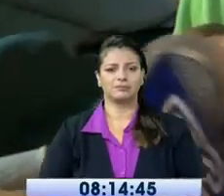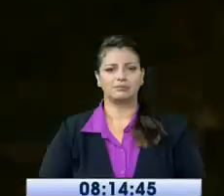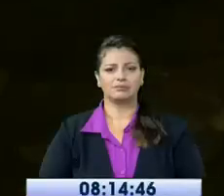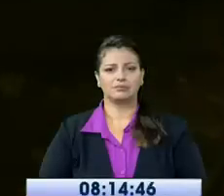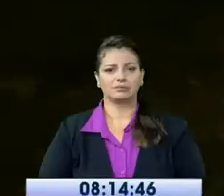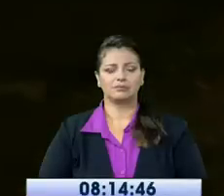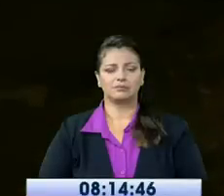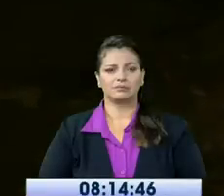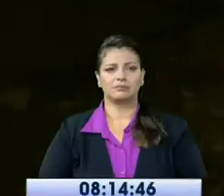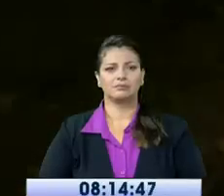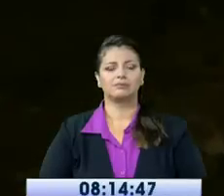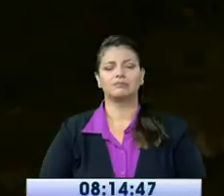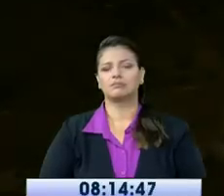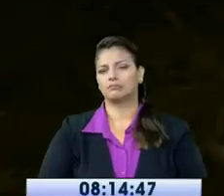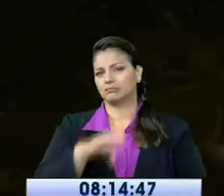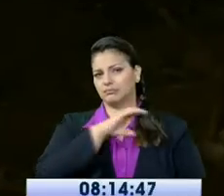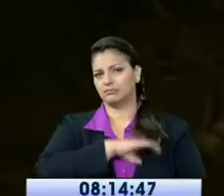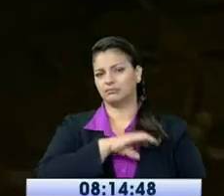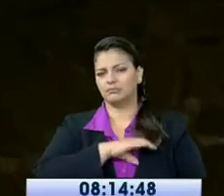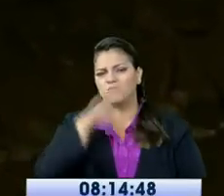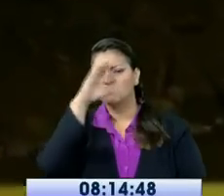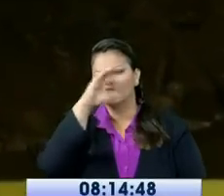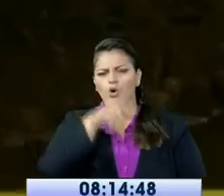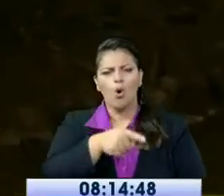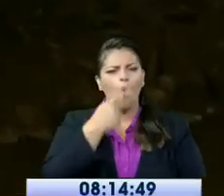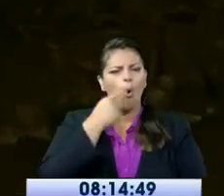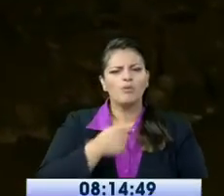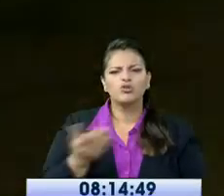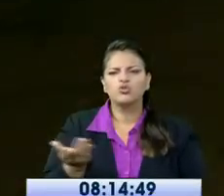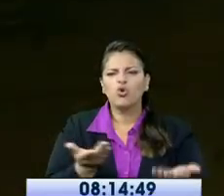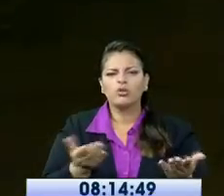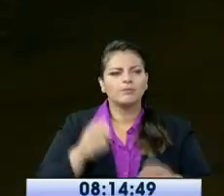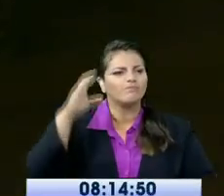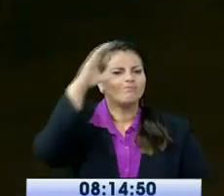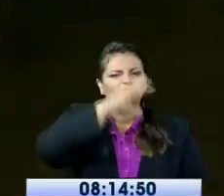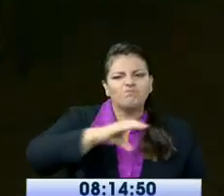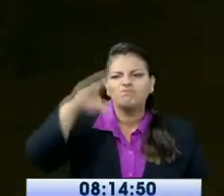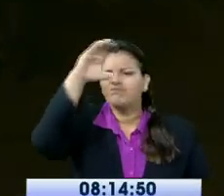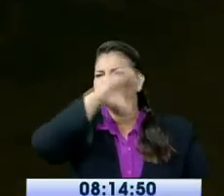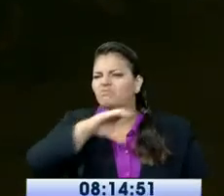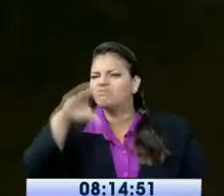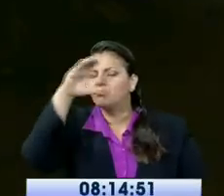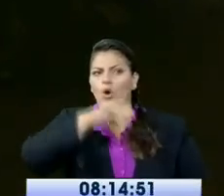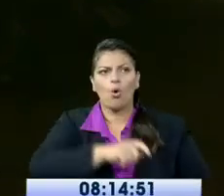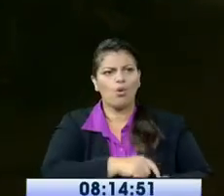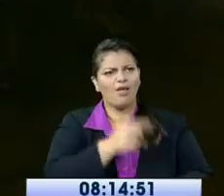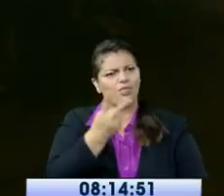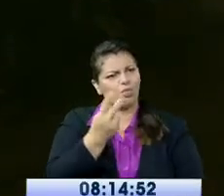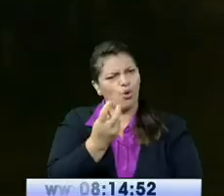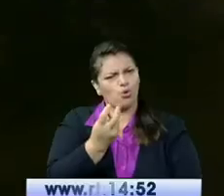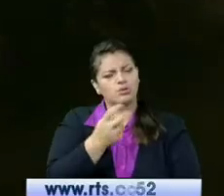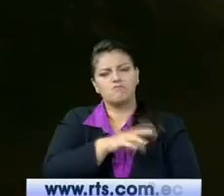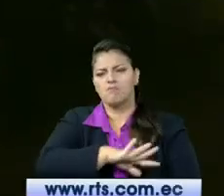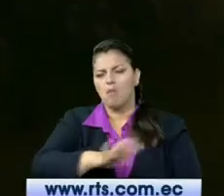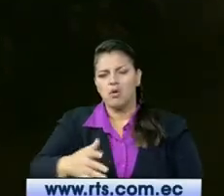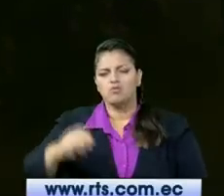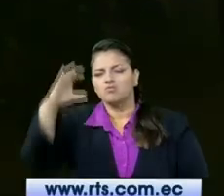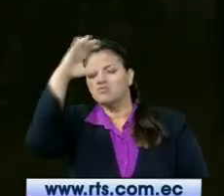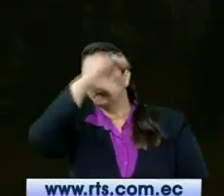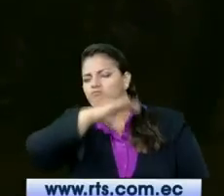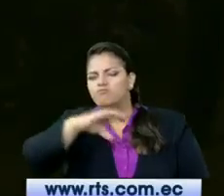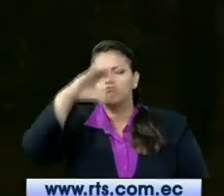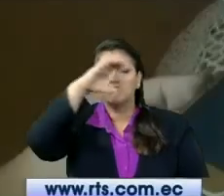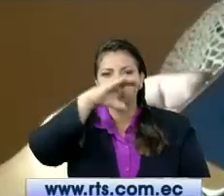respirar. La policía realizó las diligencias del caso. A la medianoche aproximadamente se montó un operativo donde se pudo capturar al